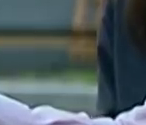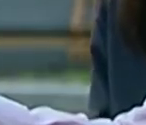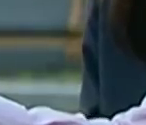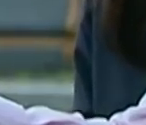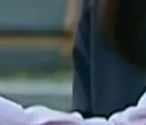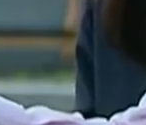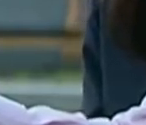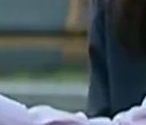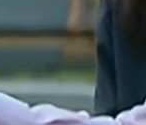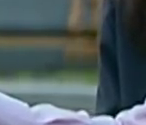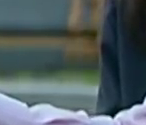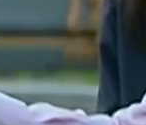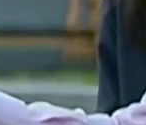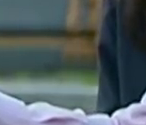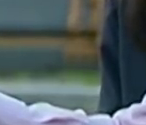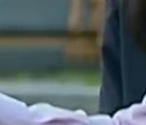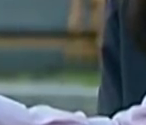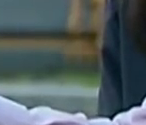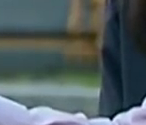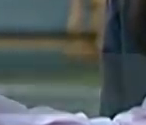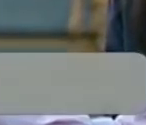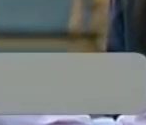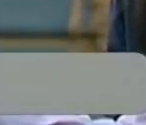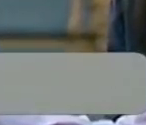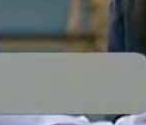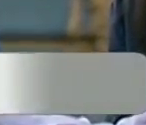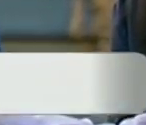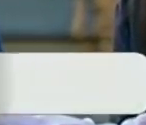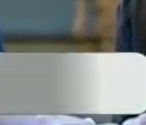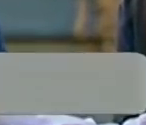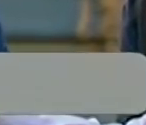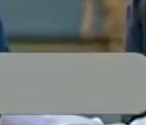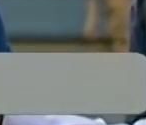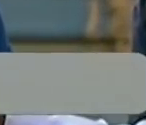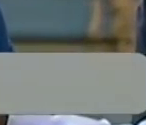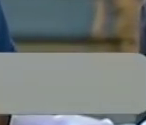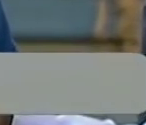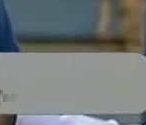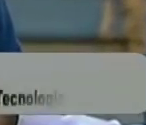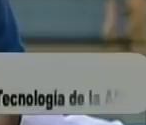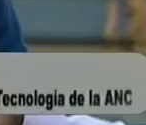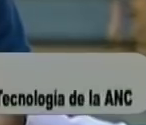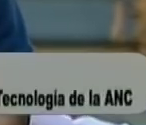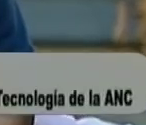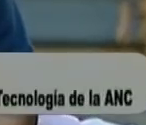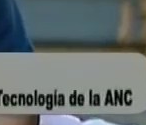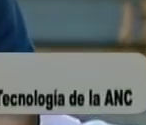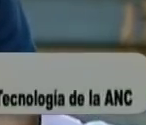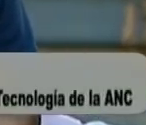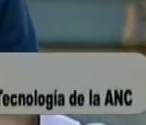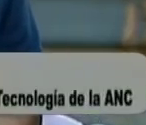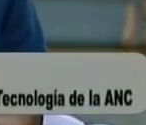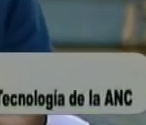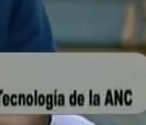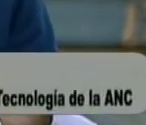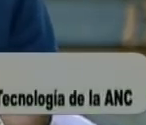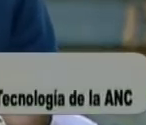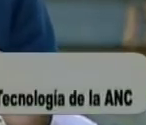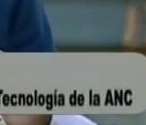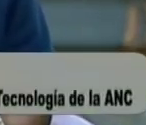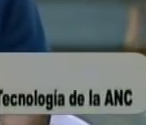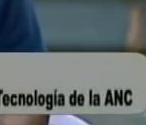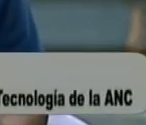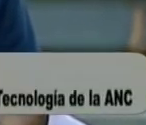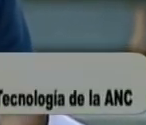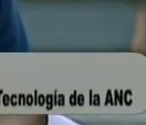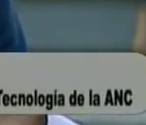del pueblo, precisamente para que la economía esté a servicio de la gente y no a servicio de las élites. Claramente vemos que la mano invisible del mercado, como la